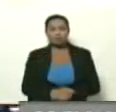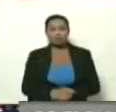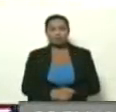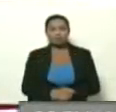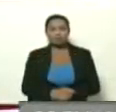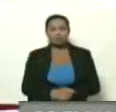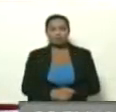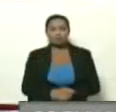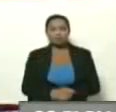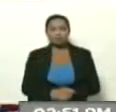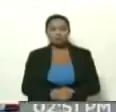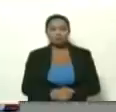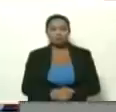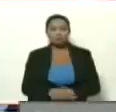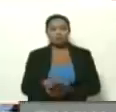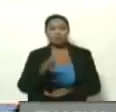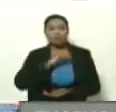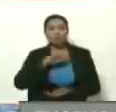Está constituida,